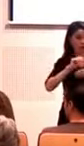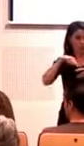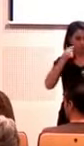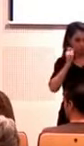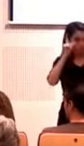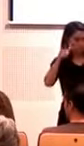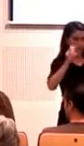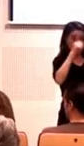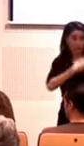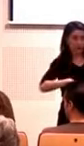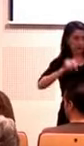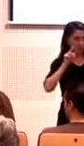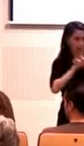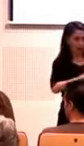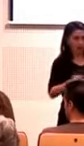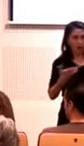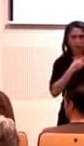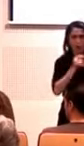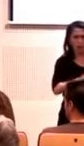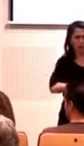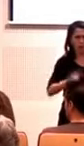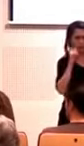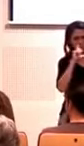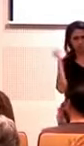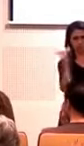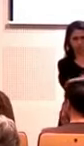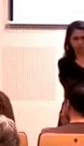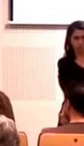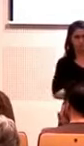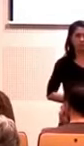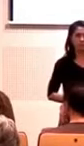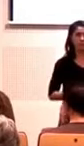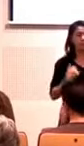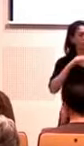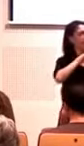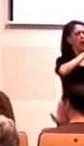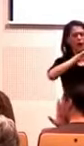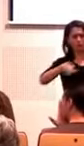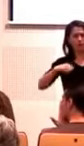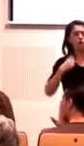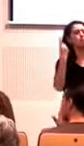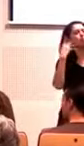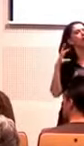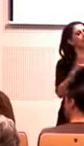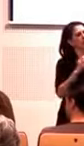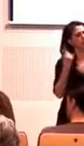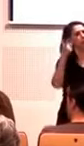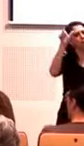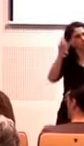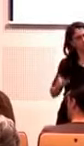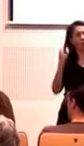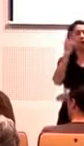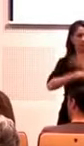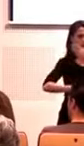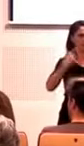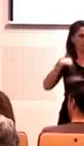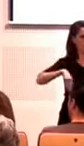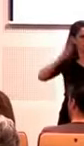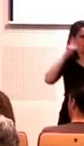ya no estoy borracho, lo que veo ahí no me mola tanto. Y finalmente sí que tuve una relación con una persona con una discapacidad también muy